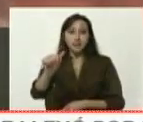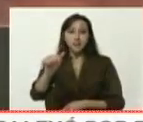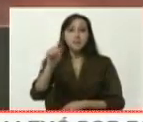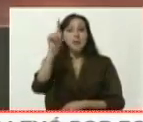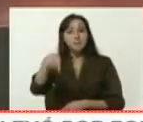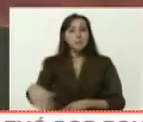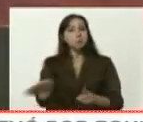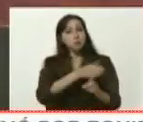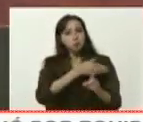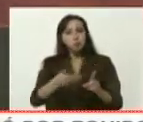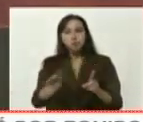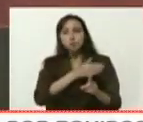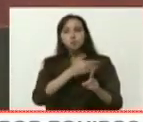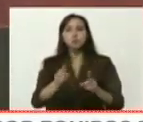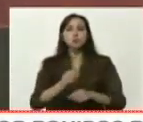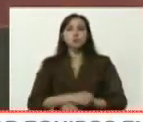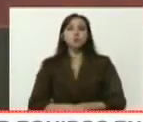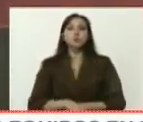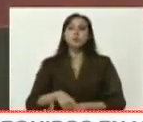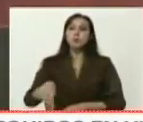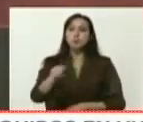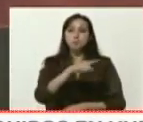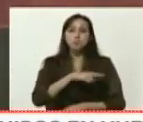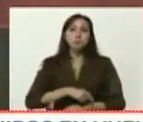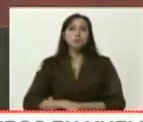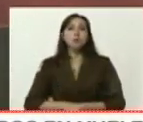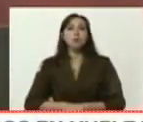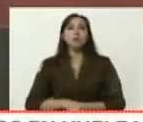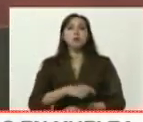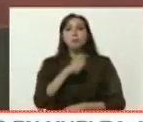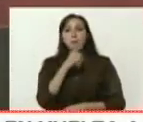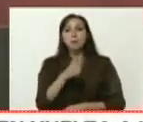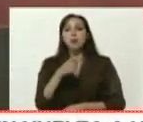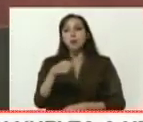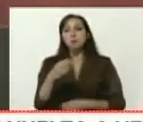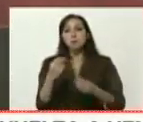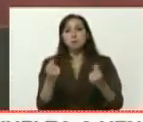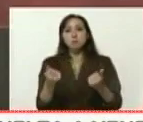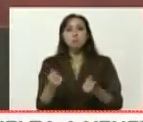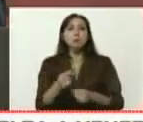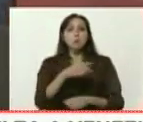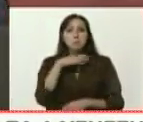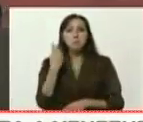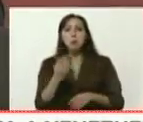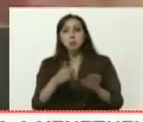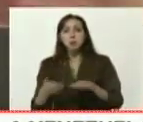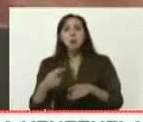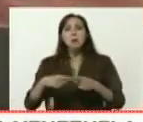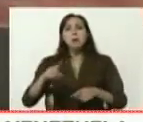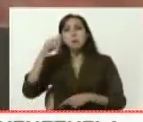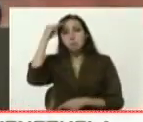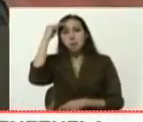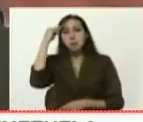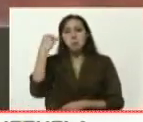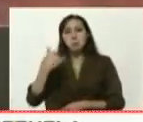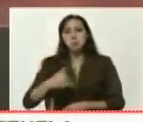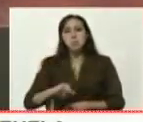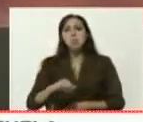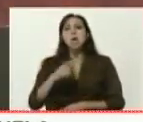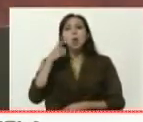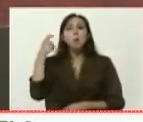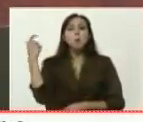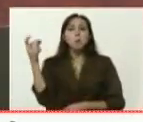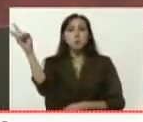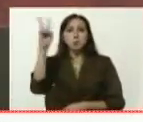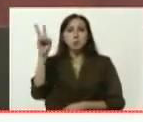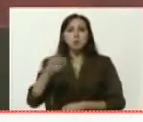tortura, de los crímenes de lesa humanidad y desaparecieron físicamente, pero su pensamiento sigue vigente décadas tras décadas y ahora el pueblo venezolano